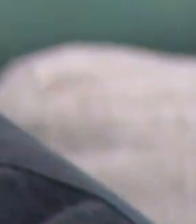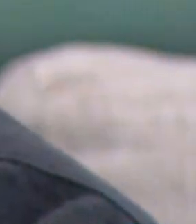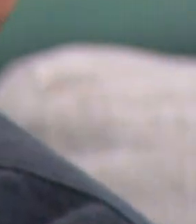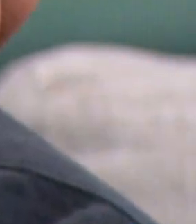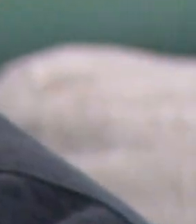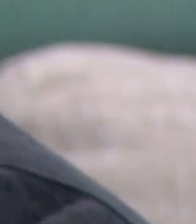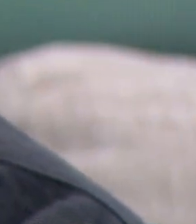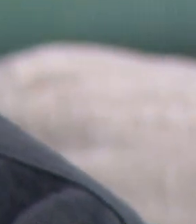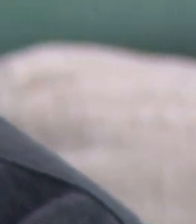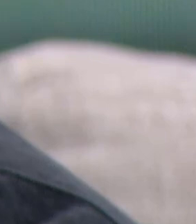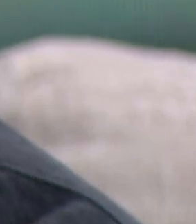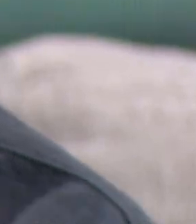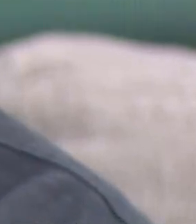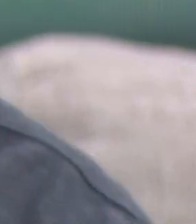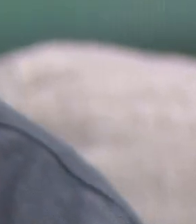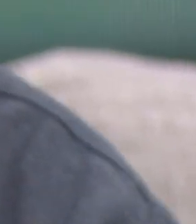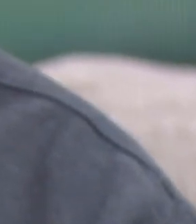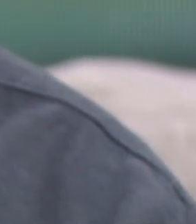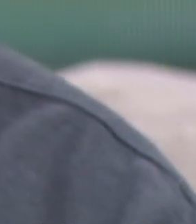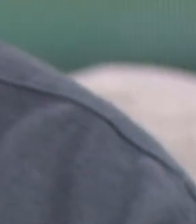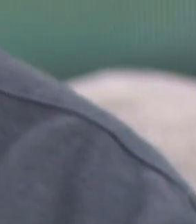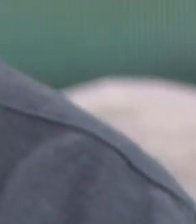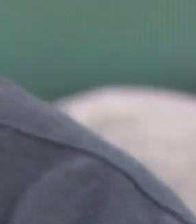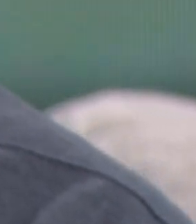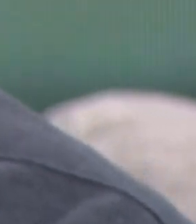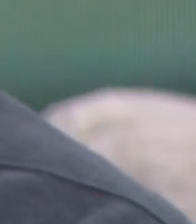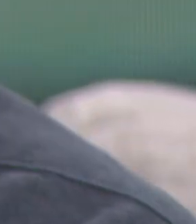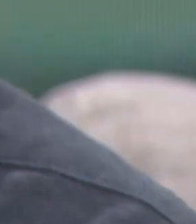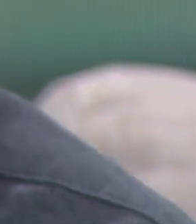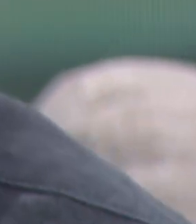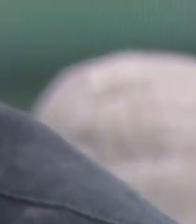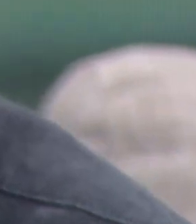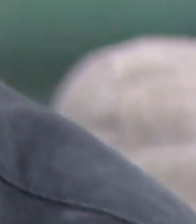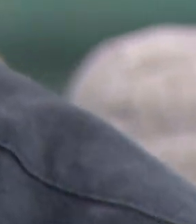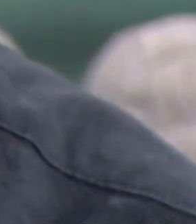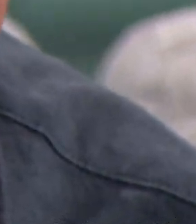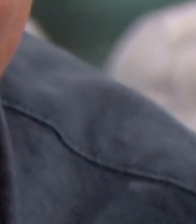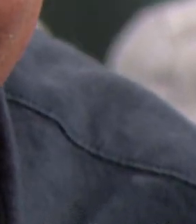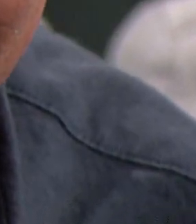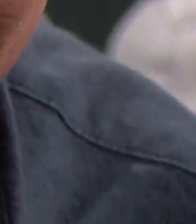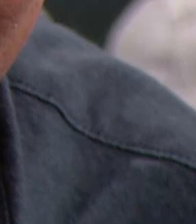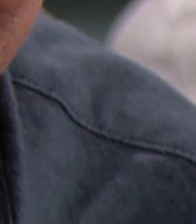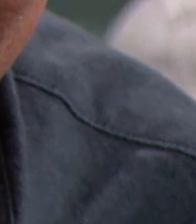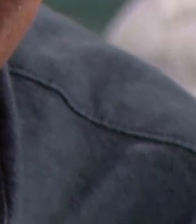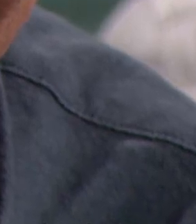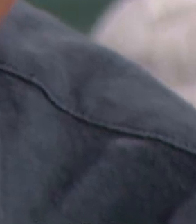pretender ser una niña a pesar de los